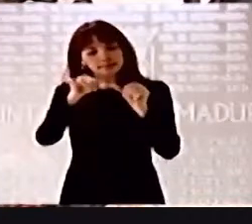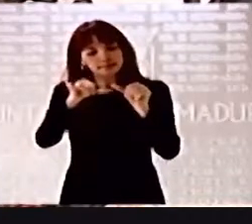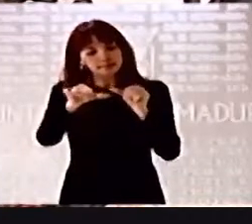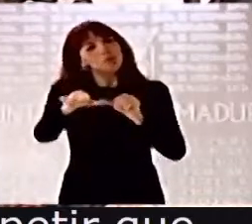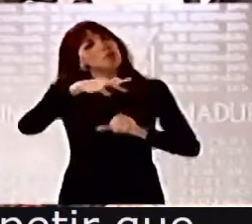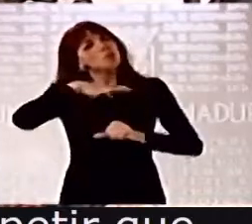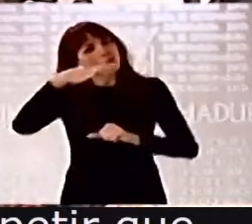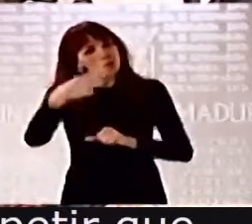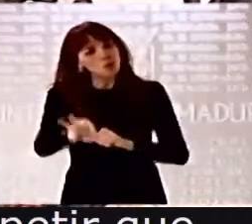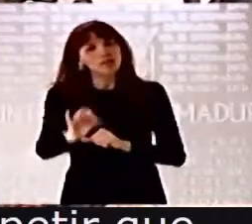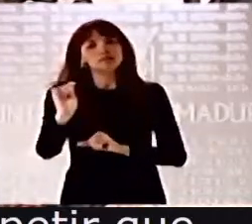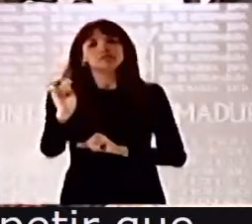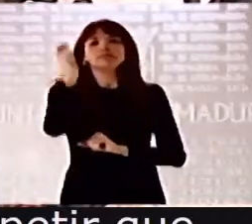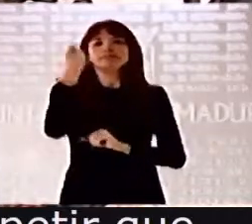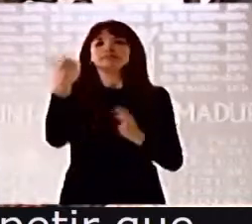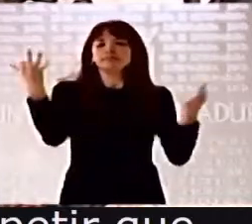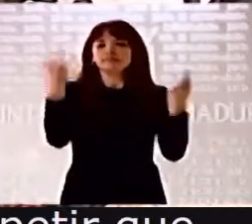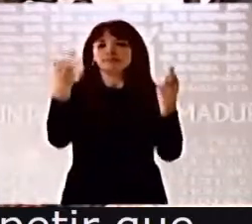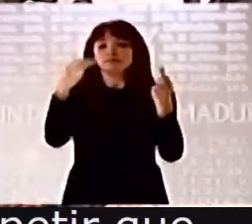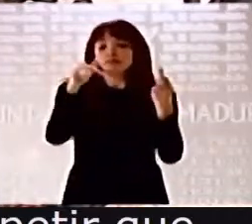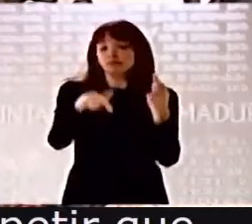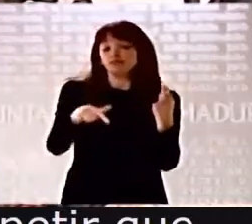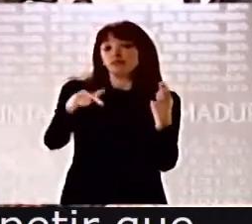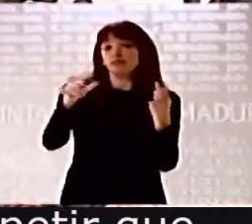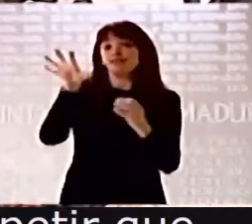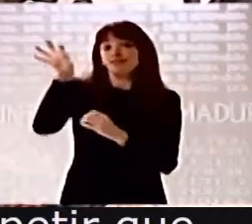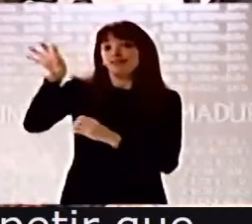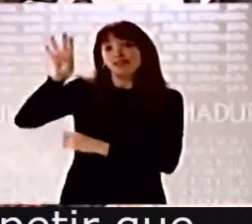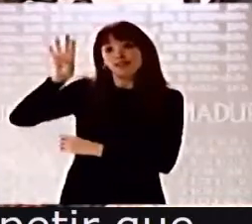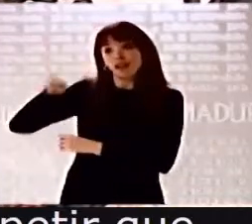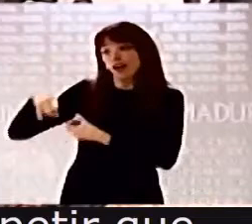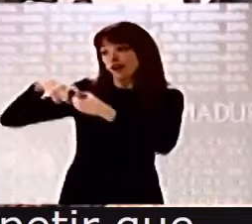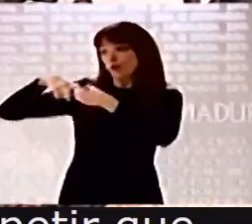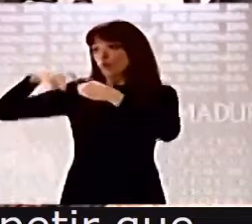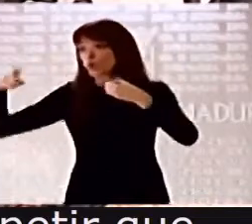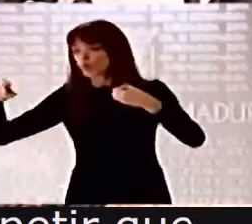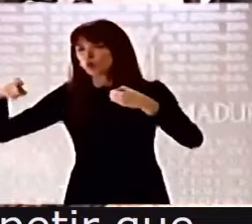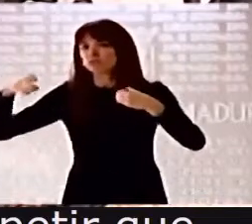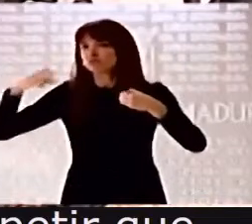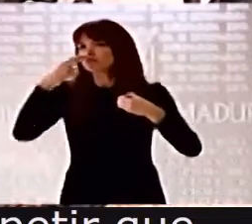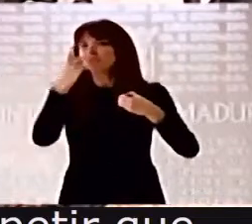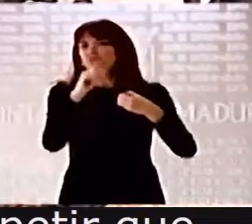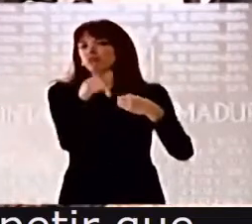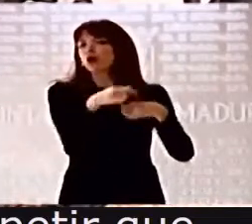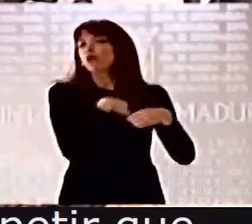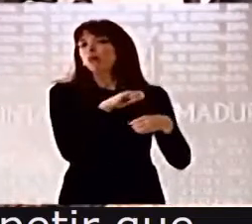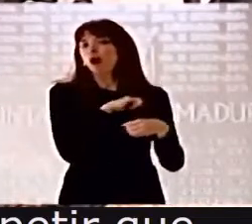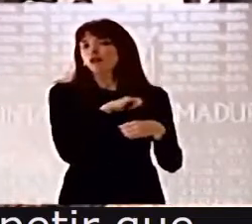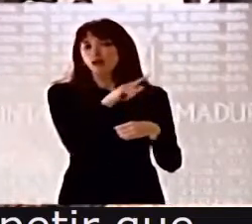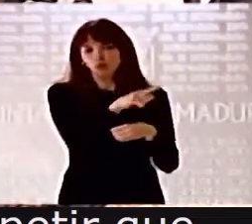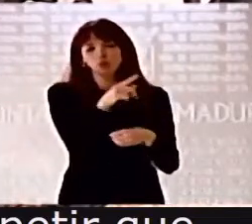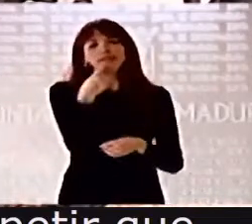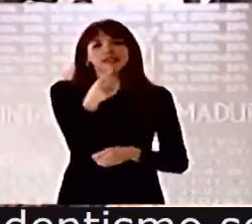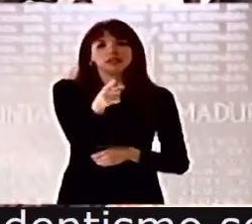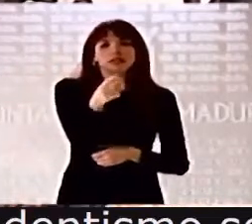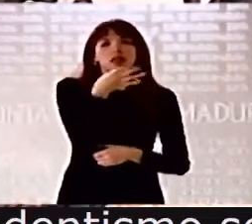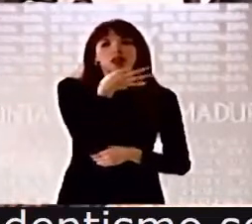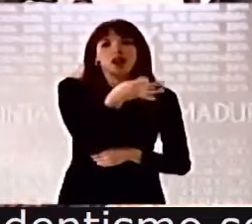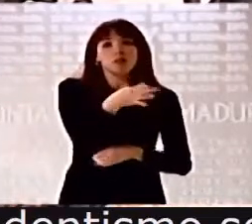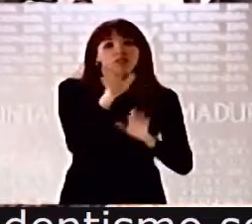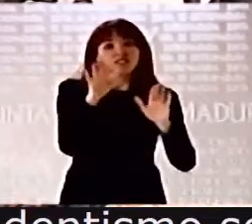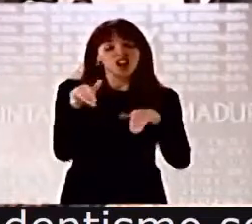conseguir que el independentismo sea irrelevante, pero todo parece indicar que no le van a hacer mucho